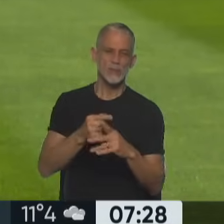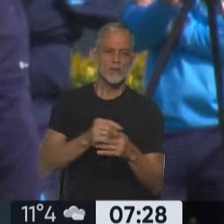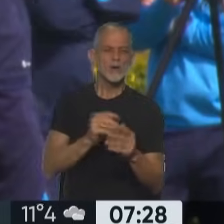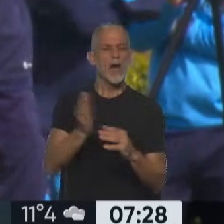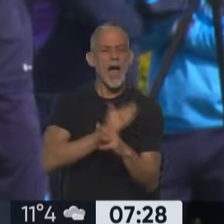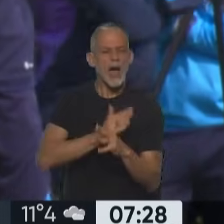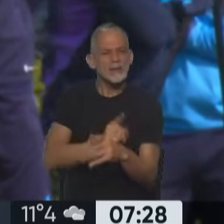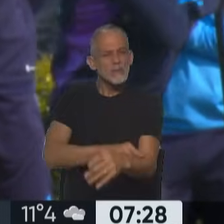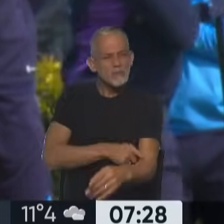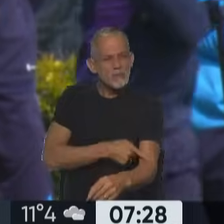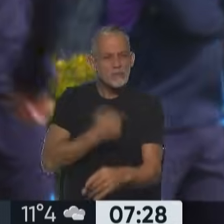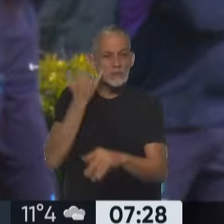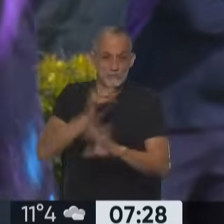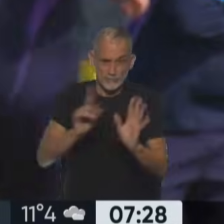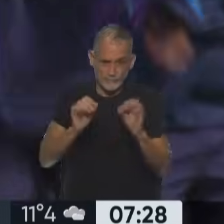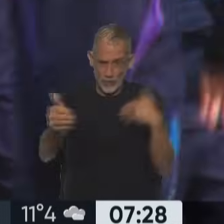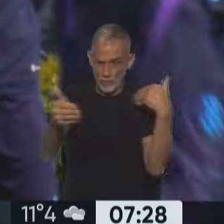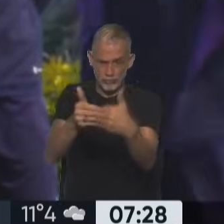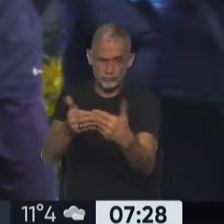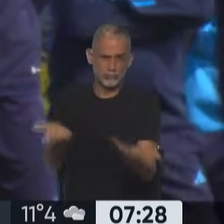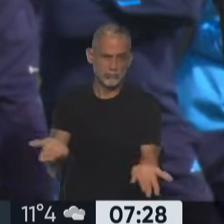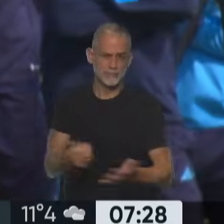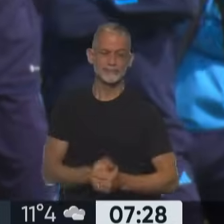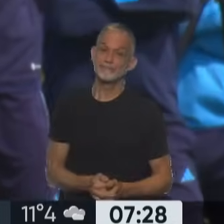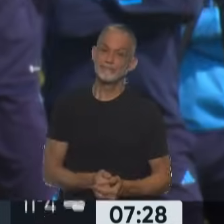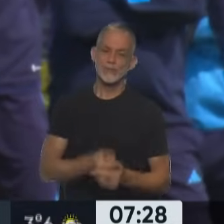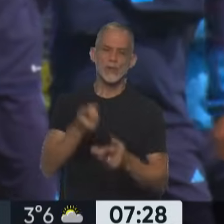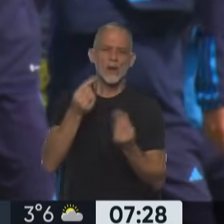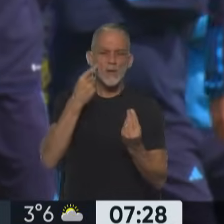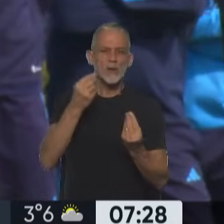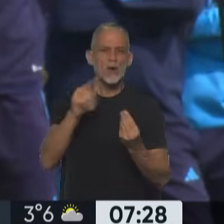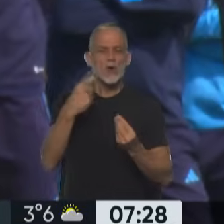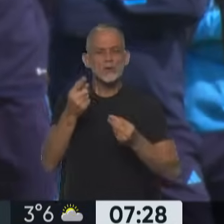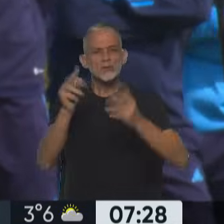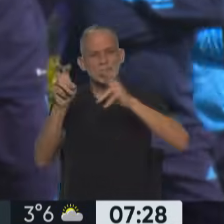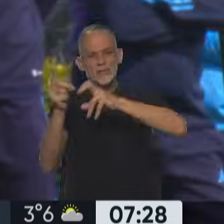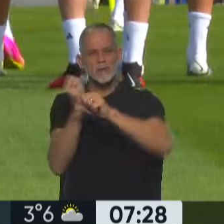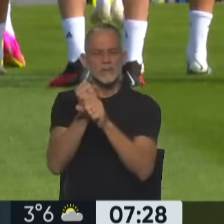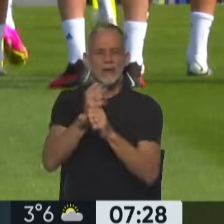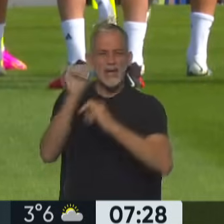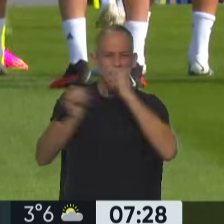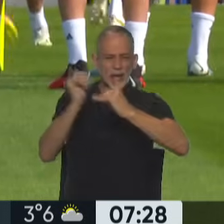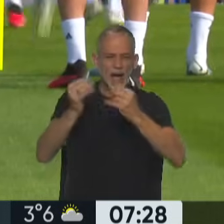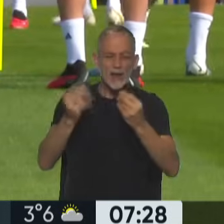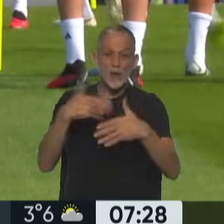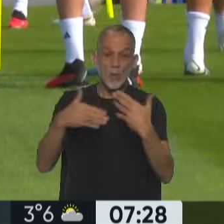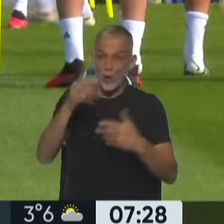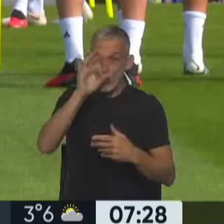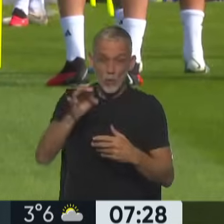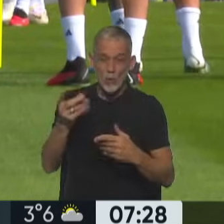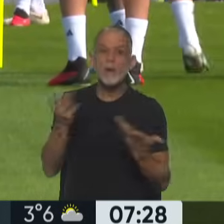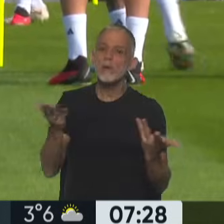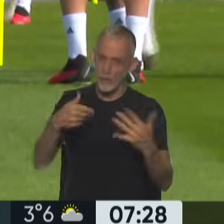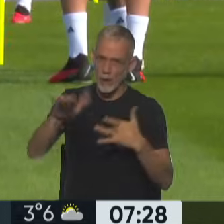días antes y eso ya no se puede hacer. Se trabaja un poco más los otros aspectos, saber explicarle al jugador, el que no ha jugado, lo que se